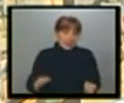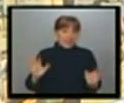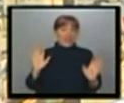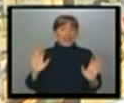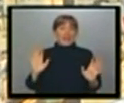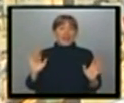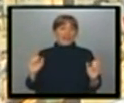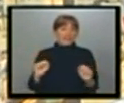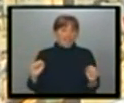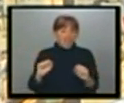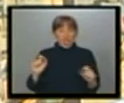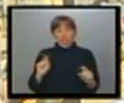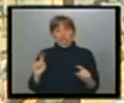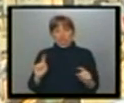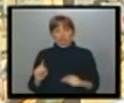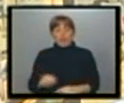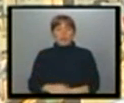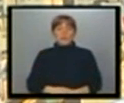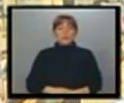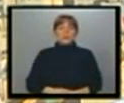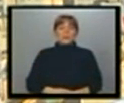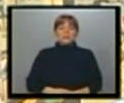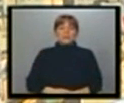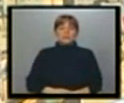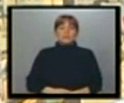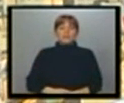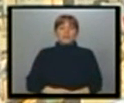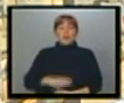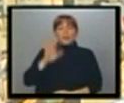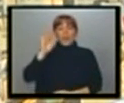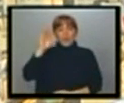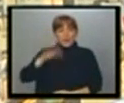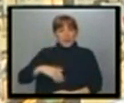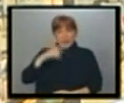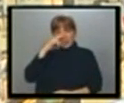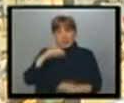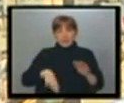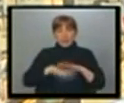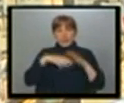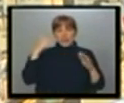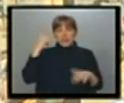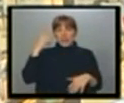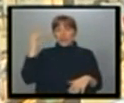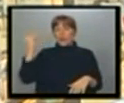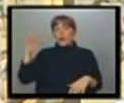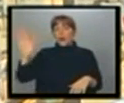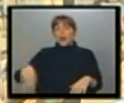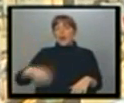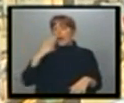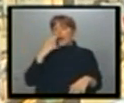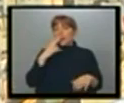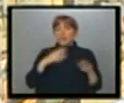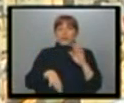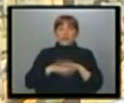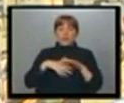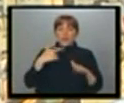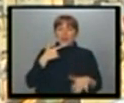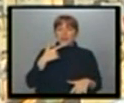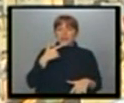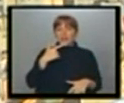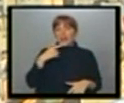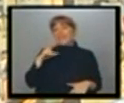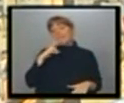tan frías y no va a llover. Parcialmente nublado el miércoles 7 y 18. Para el jueves 11 y 17. Y para el viernes un